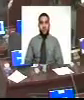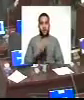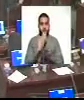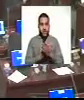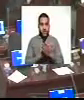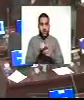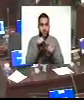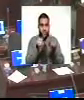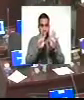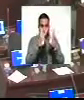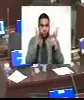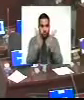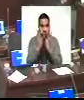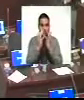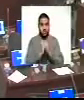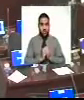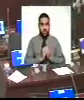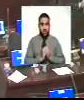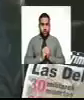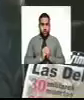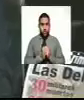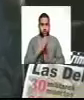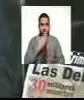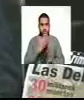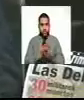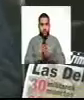y gracias a los senadores que todavía quedan